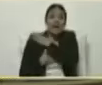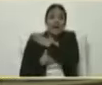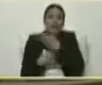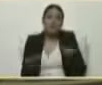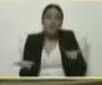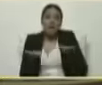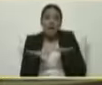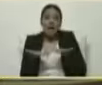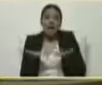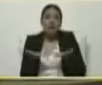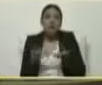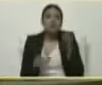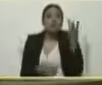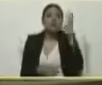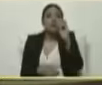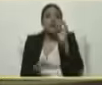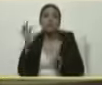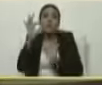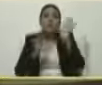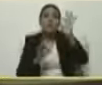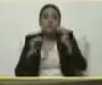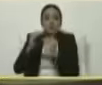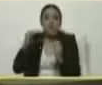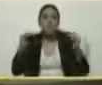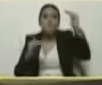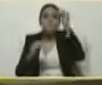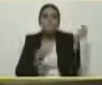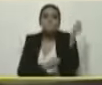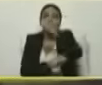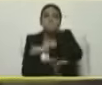el 30% de diferencia.